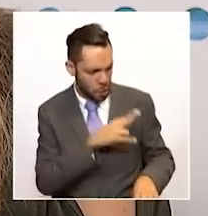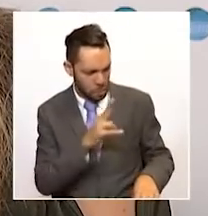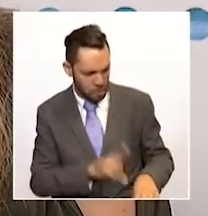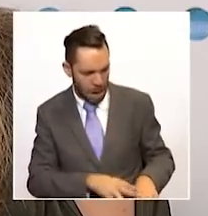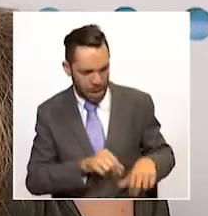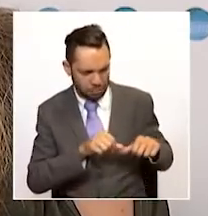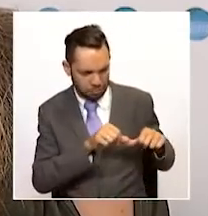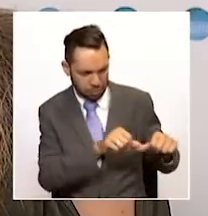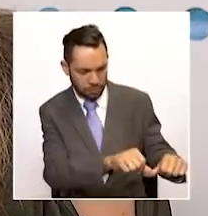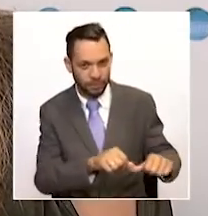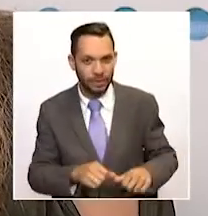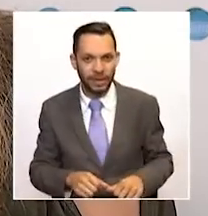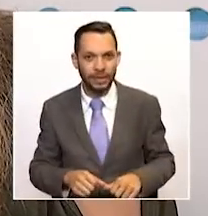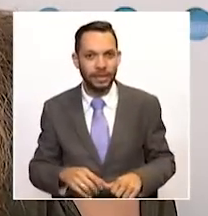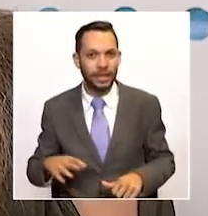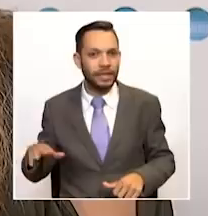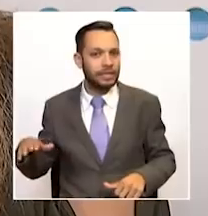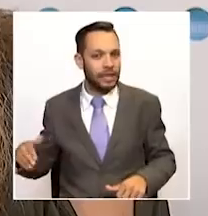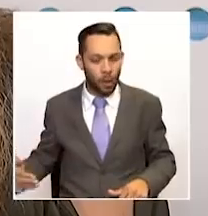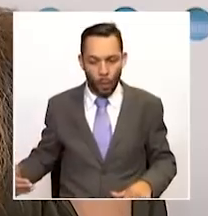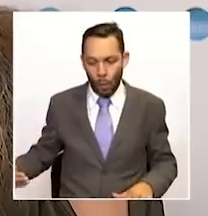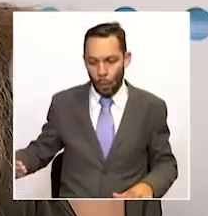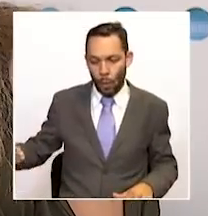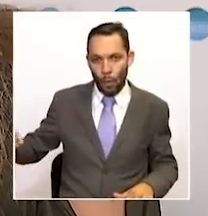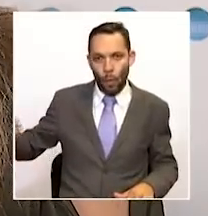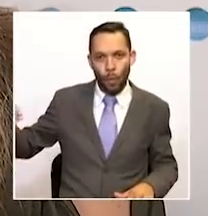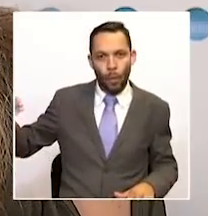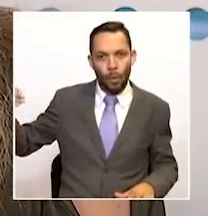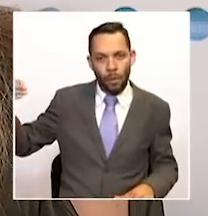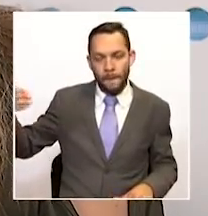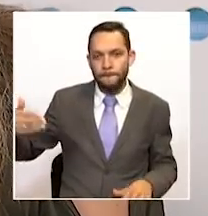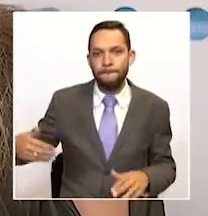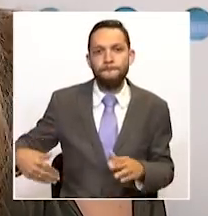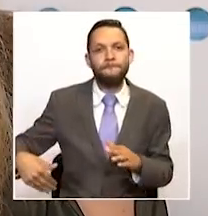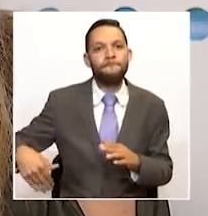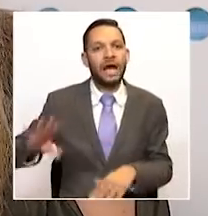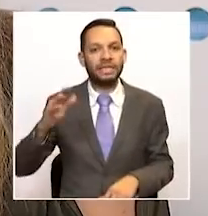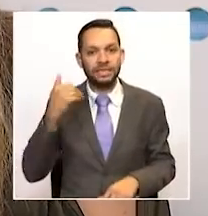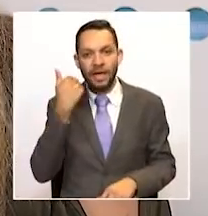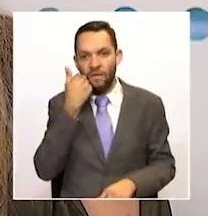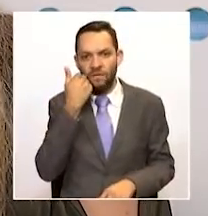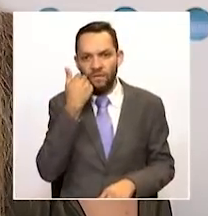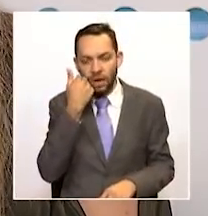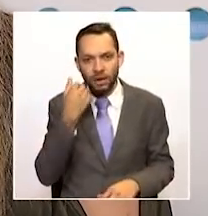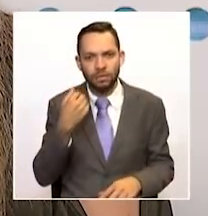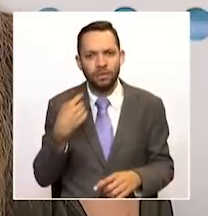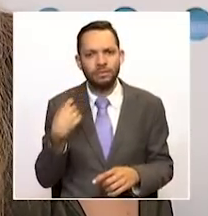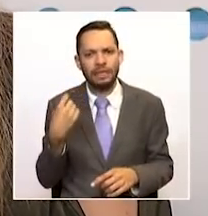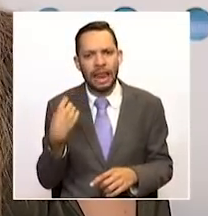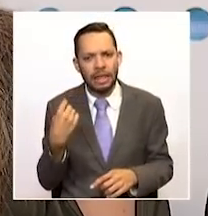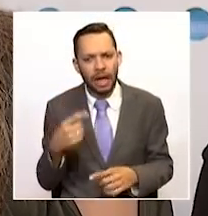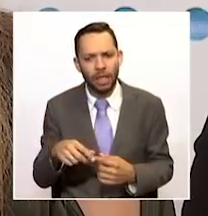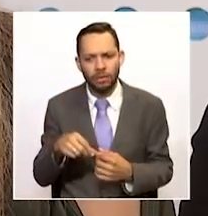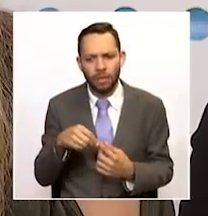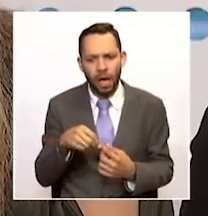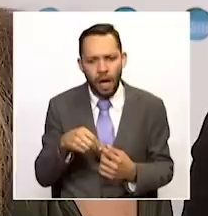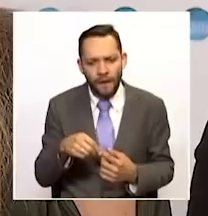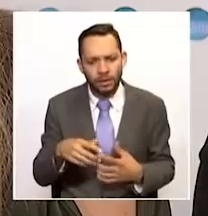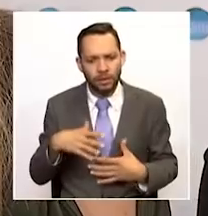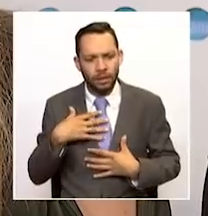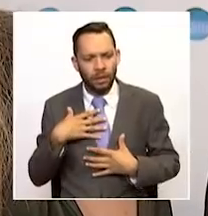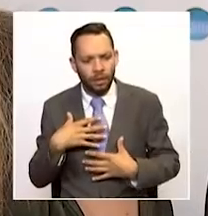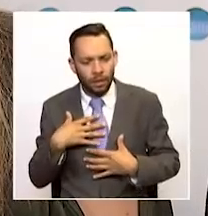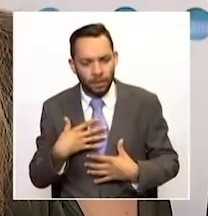la niña empezó más a crecer a crecer seguía más enferma más débil asfixiada con las